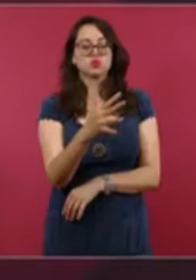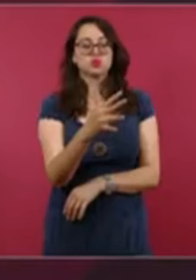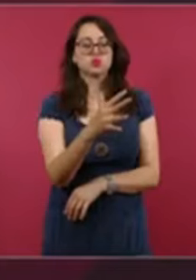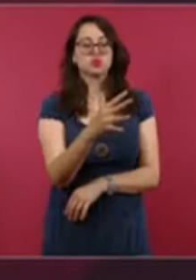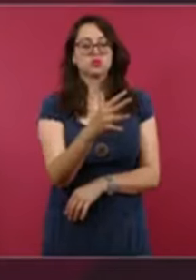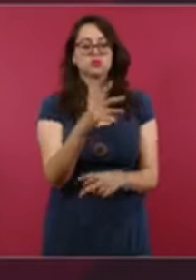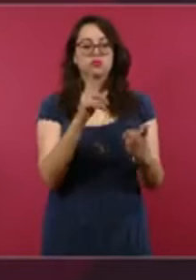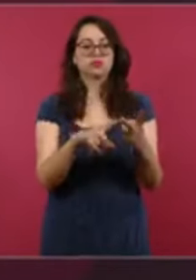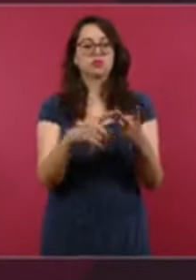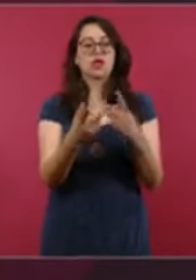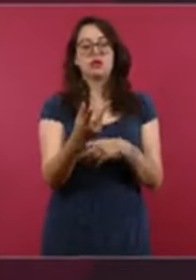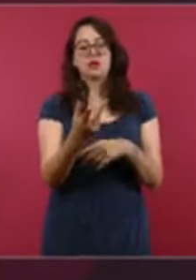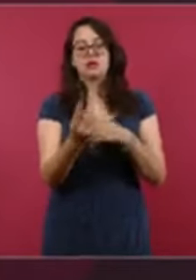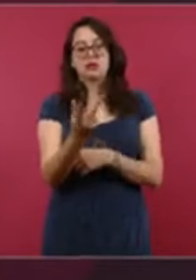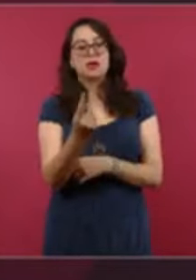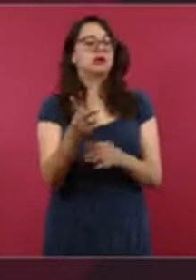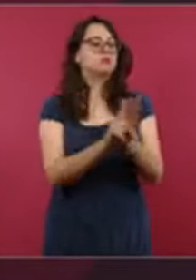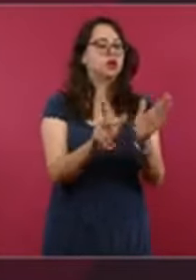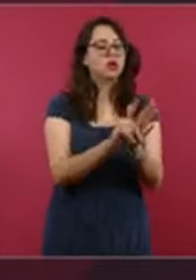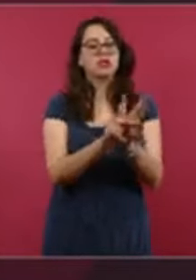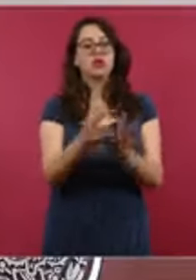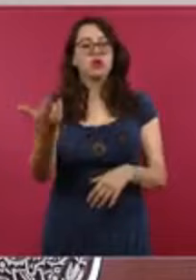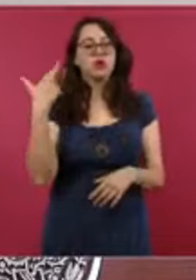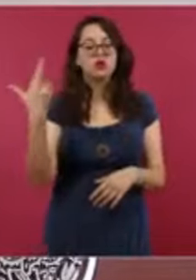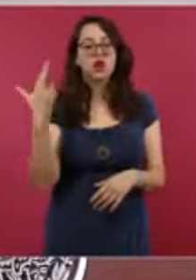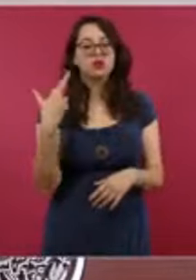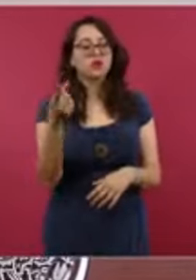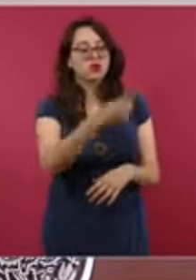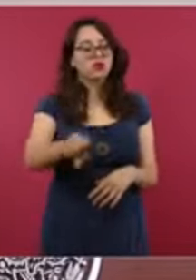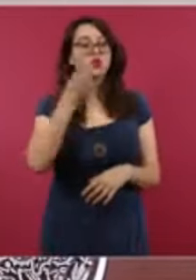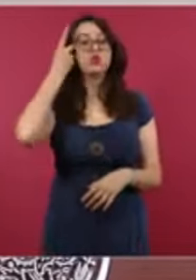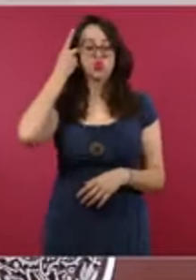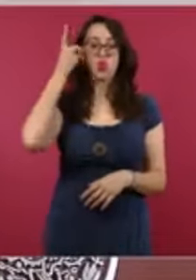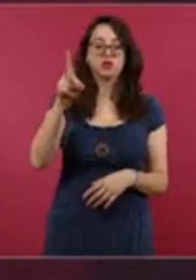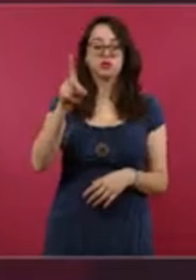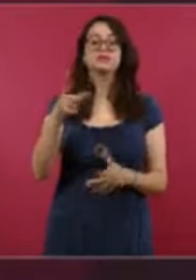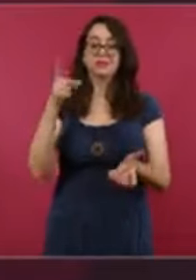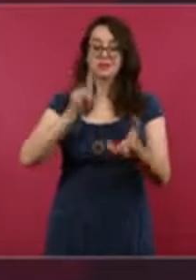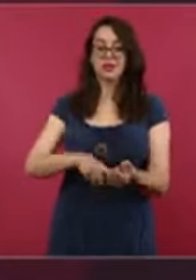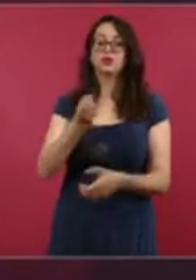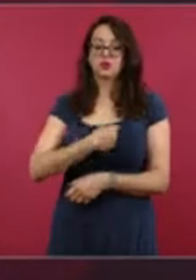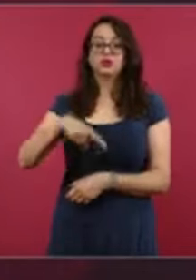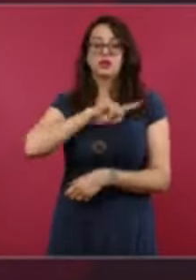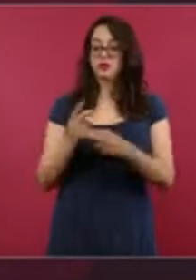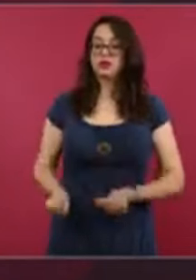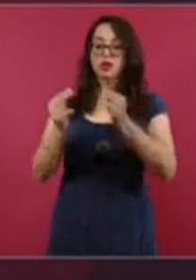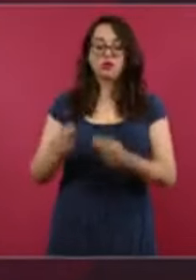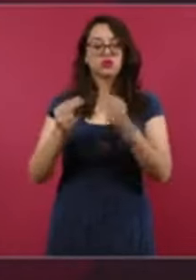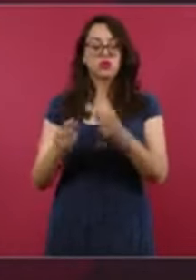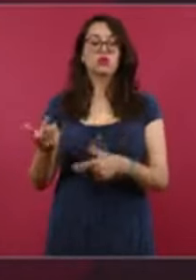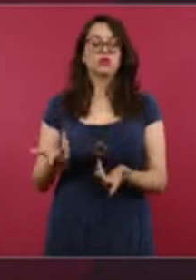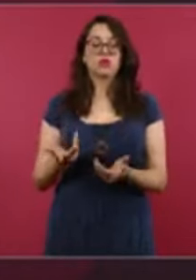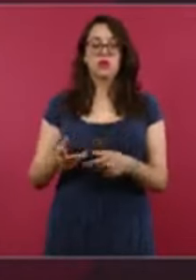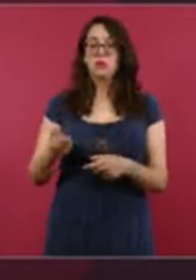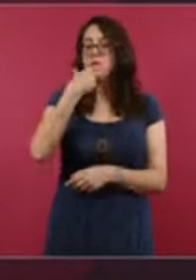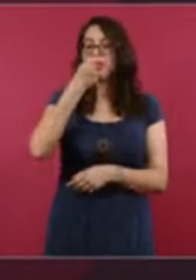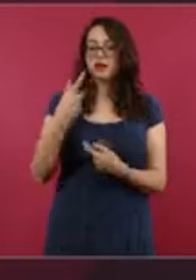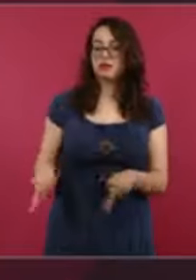inclusive dueños de medios de información, más bien de manipulación, que vendían medicamentos, que hacían